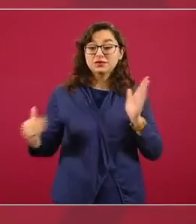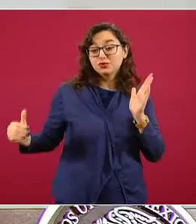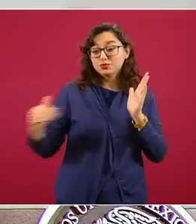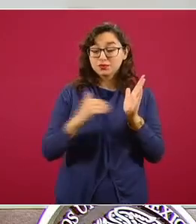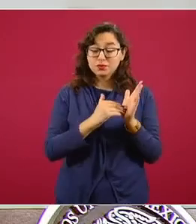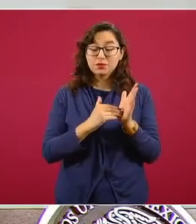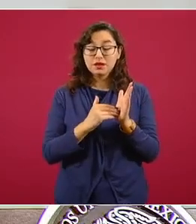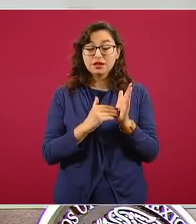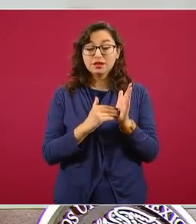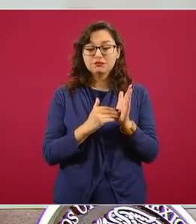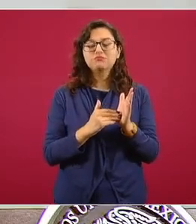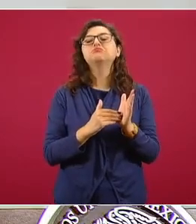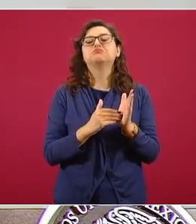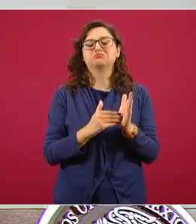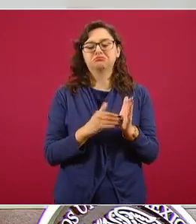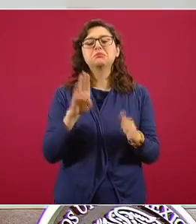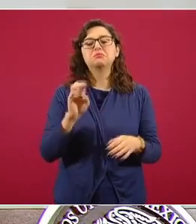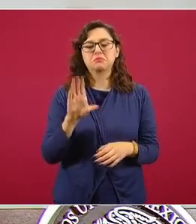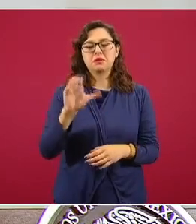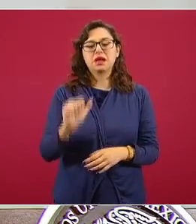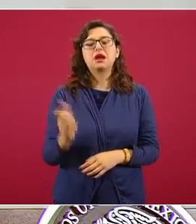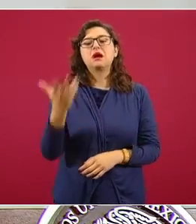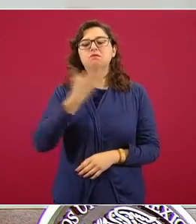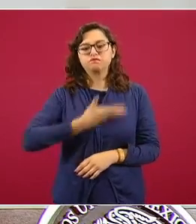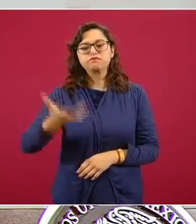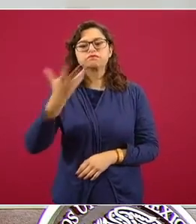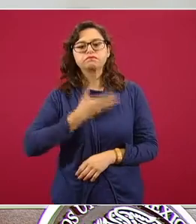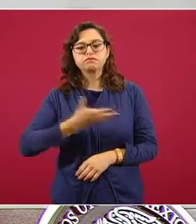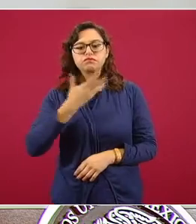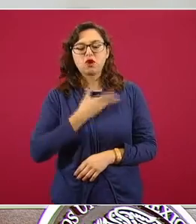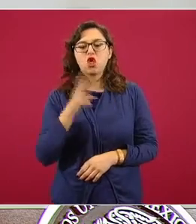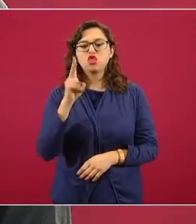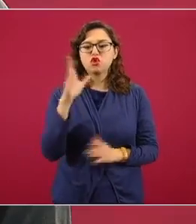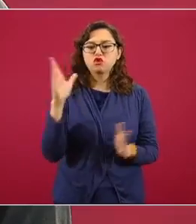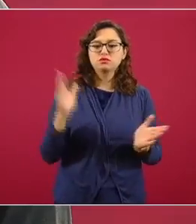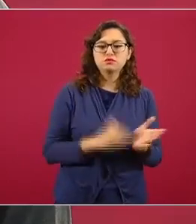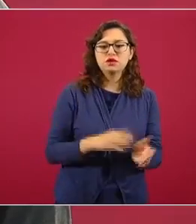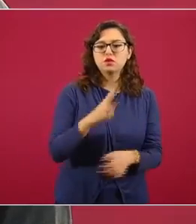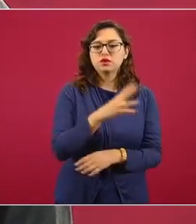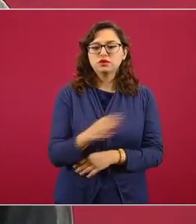300,000 tienen una beca de 2,400 pesos mensuales.